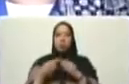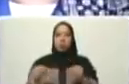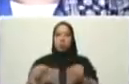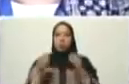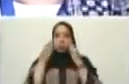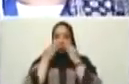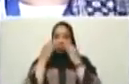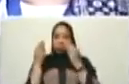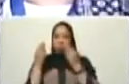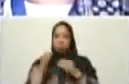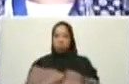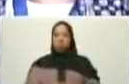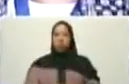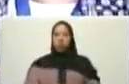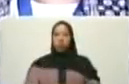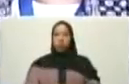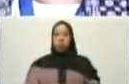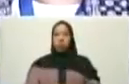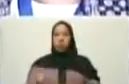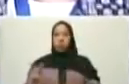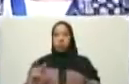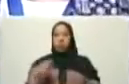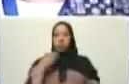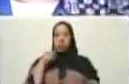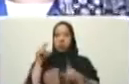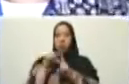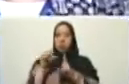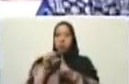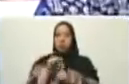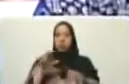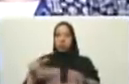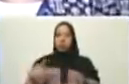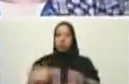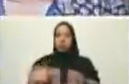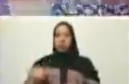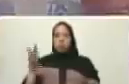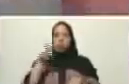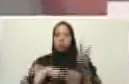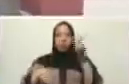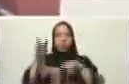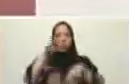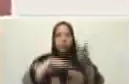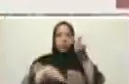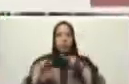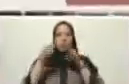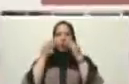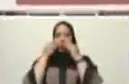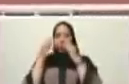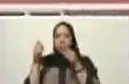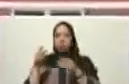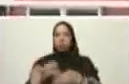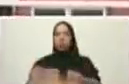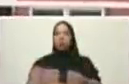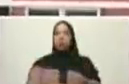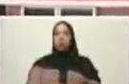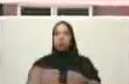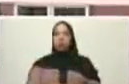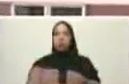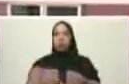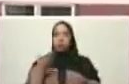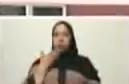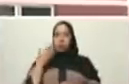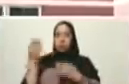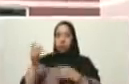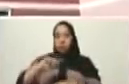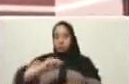yo quisiera que Ana le diera unas palabras mientras nos vamos trasladando al apartamento donde vamos a entregar